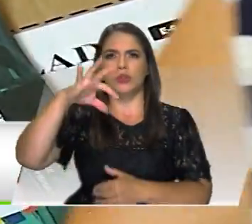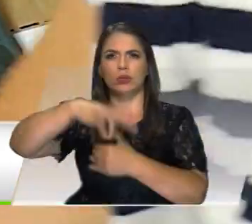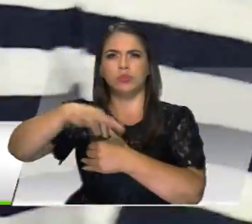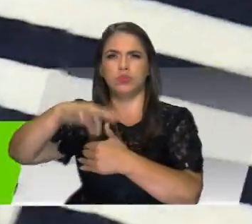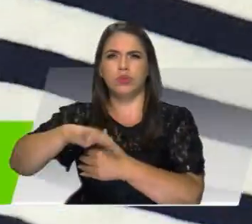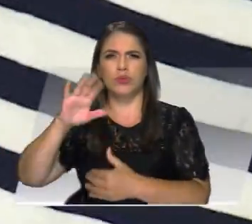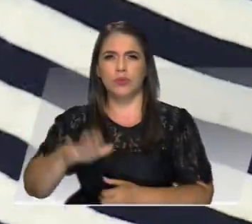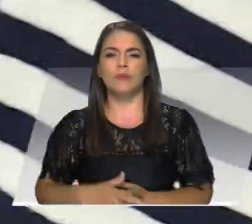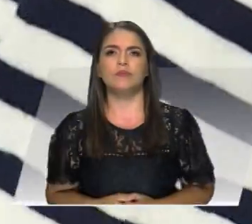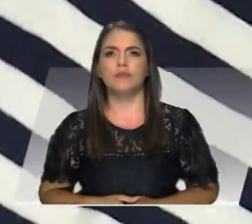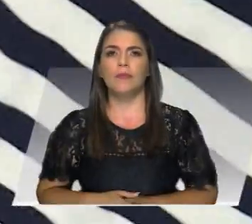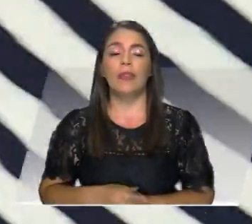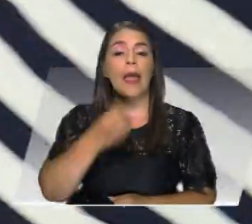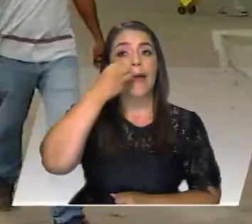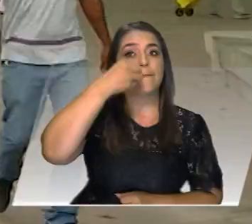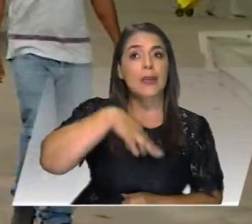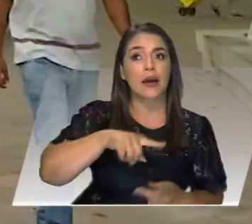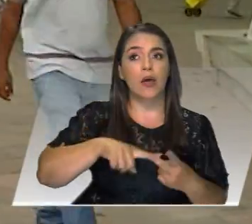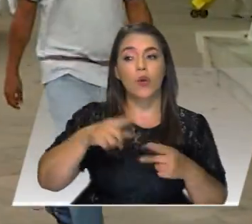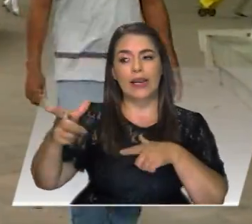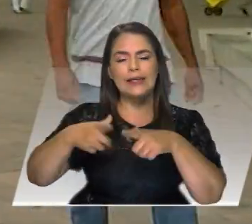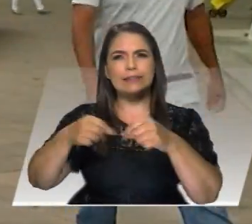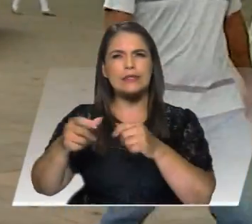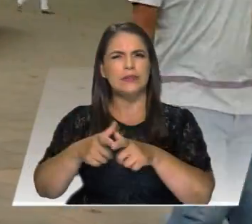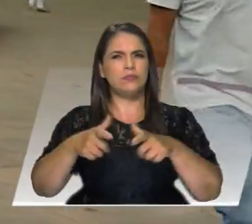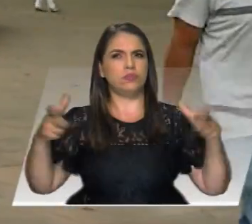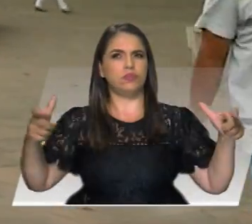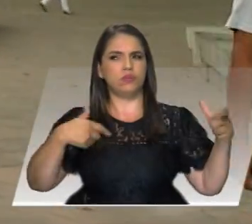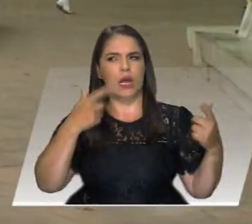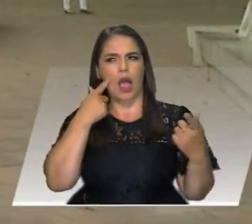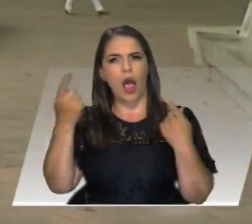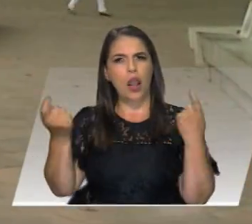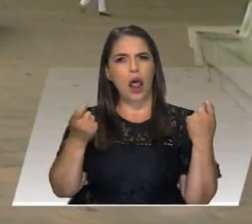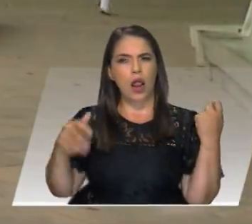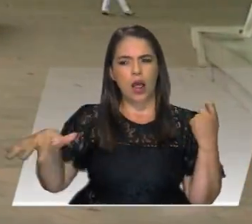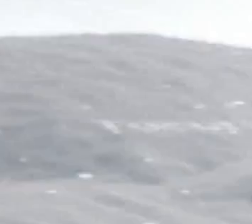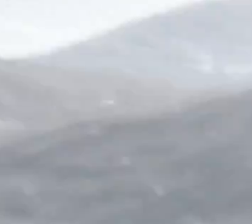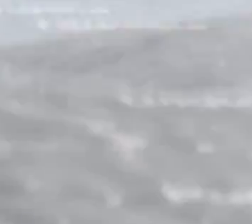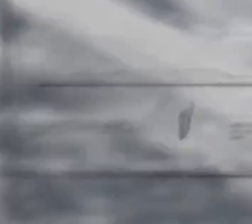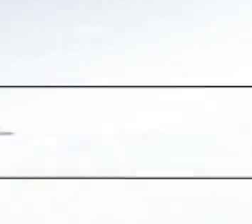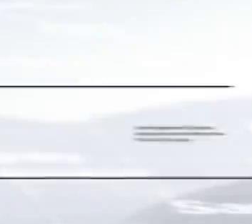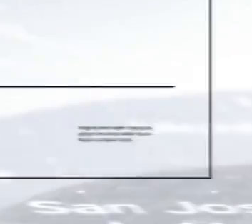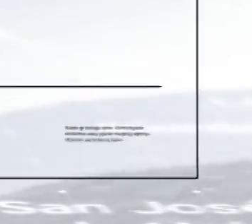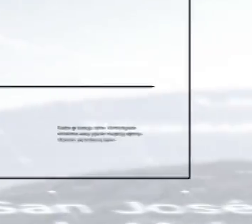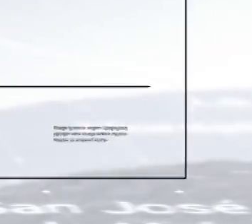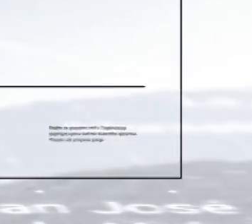inscritas. Envigado y La Estrella están en la lista en grado medio de riesgo electoral.